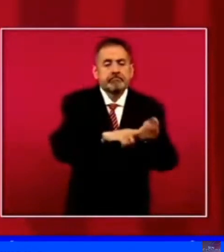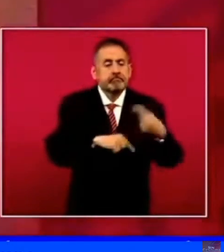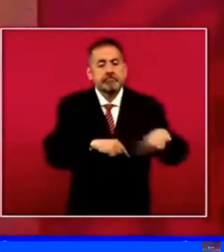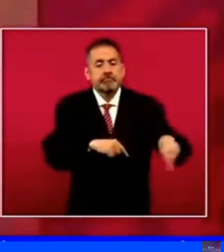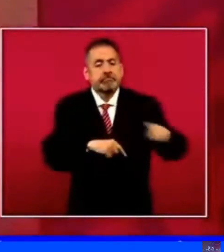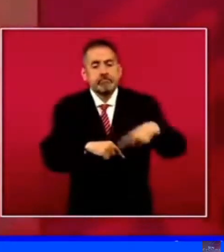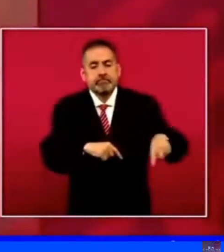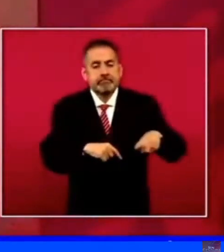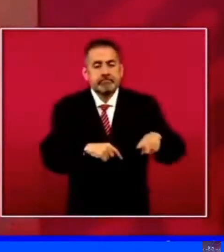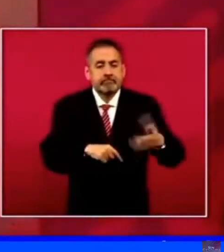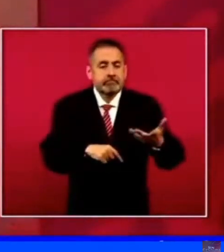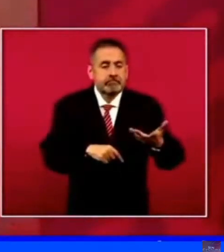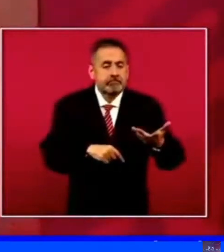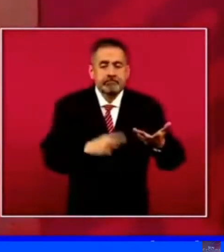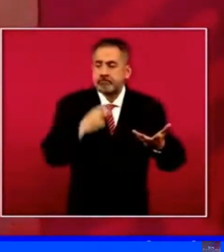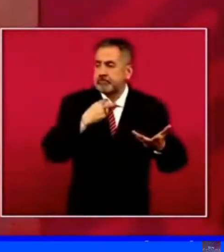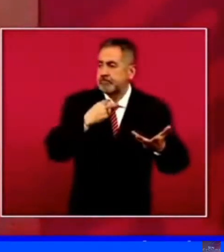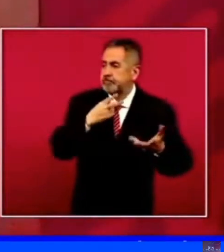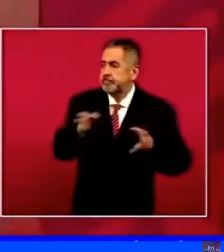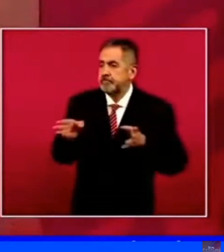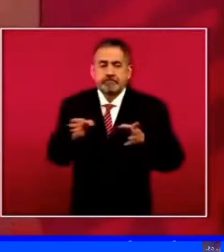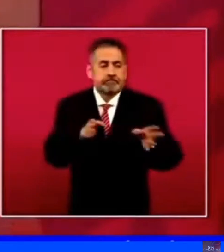intereses creados